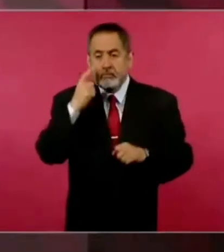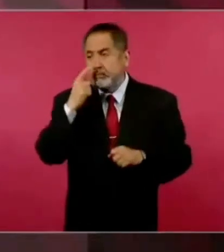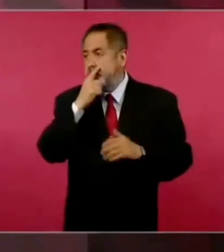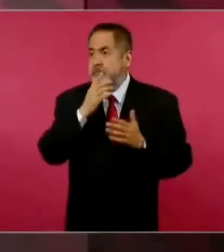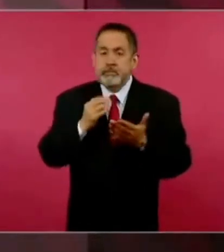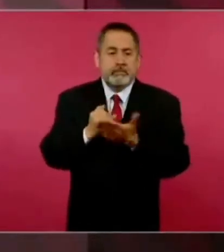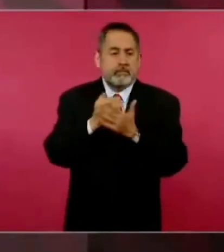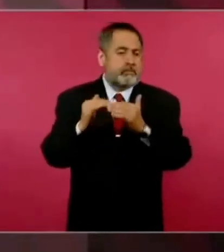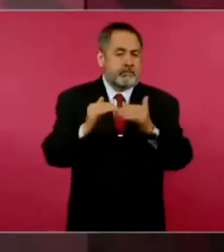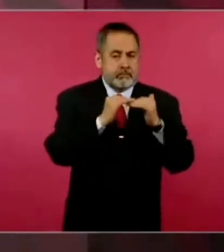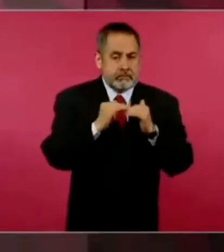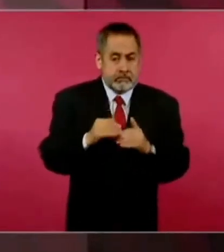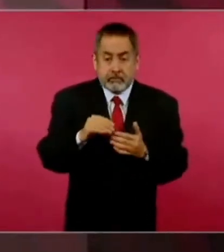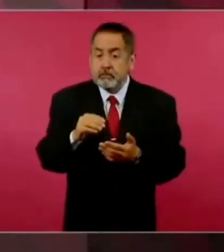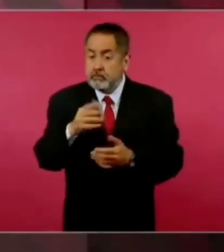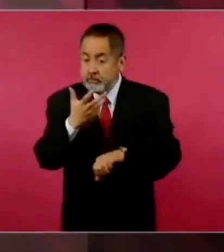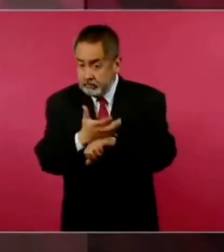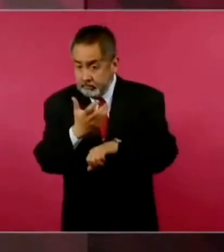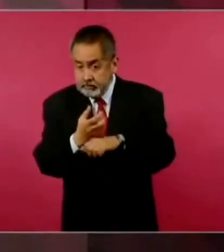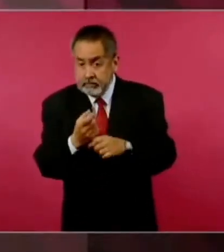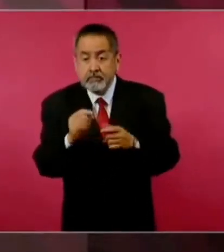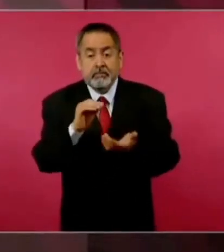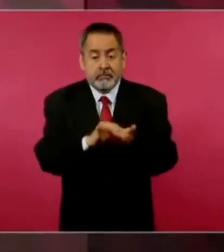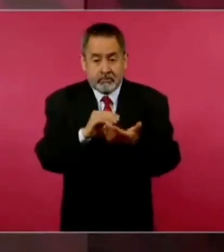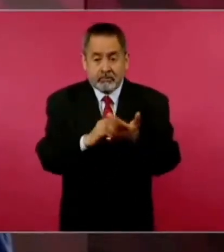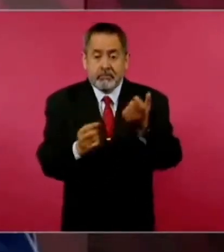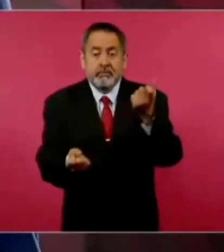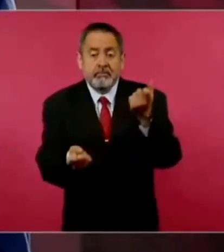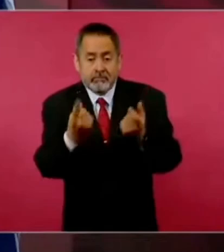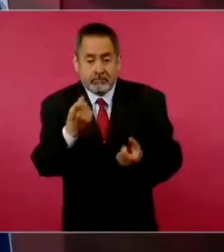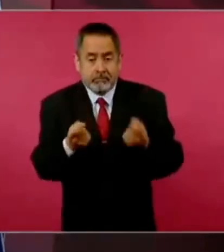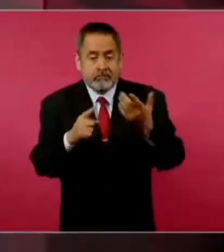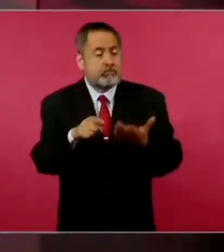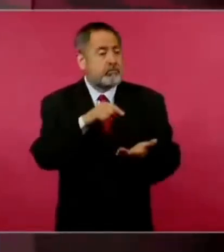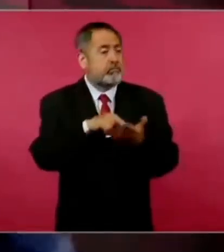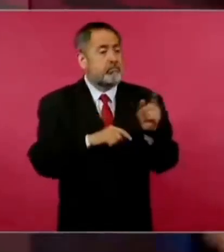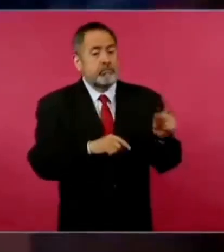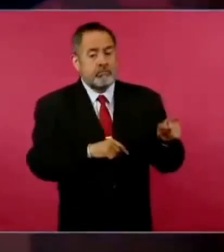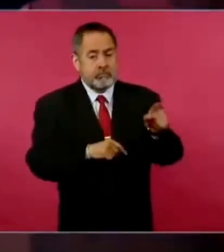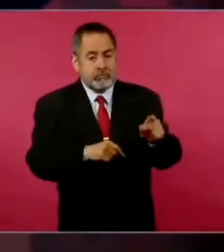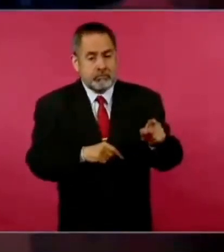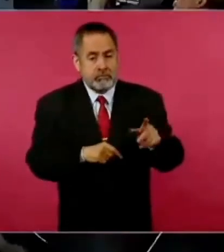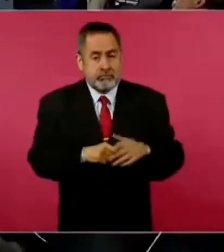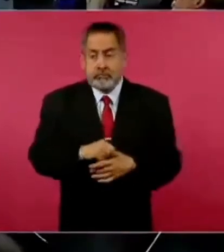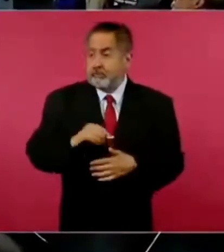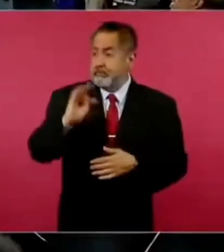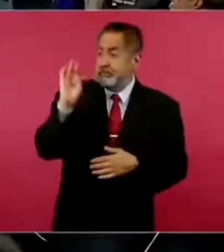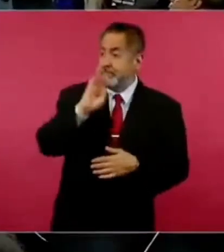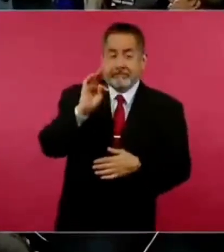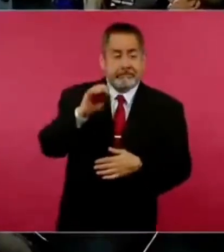Todavía hay lugares en Estados Unidos en donde, si se va a podar